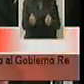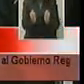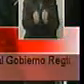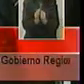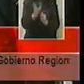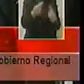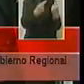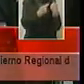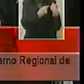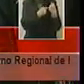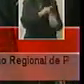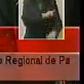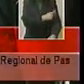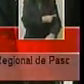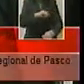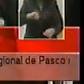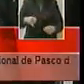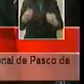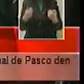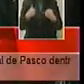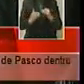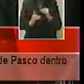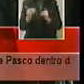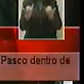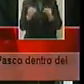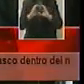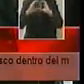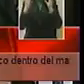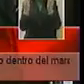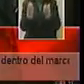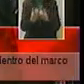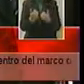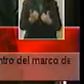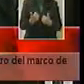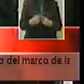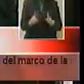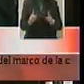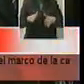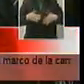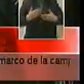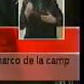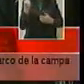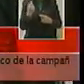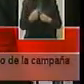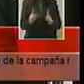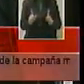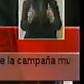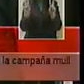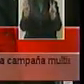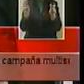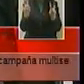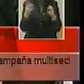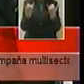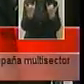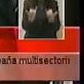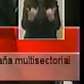su función. El Ejecutivo tiene la mayoría aquí en el Congreso, muy bien, podían ganarlo, pero el tema es que de